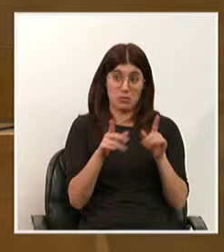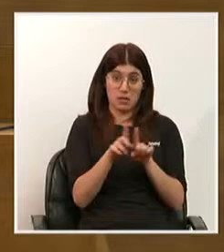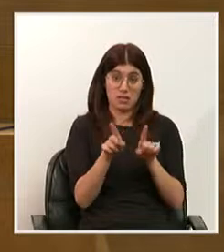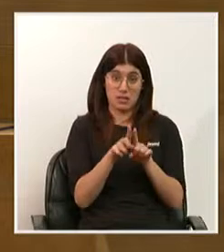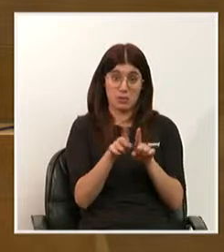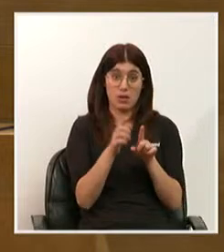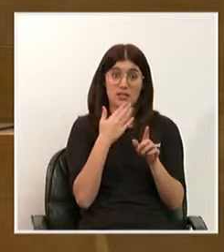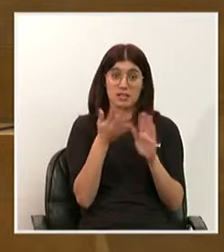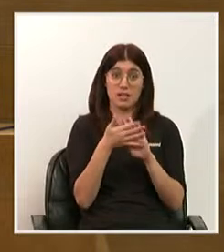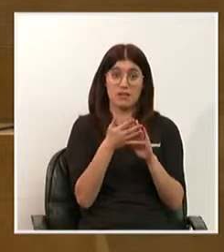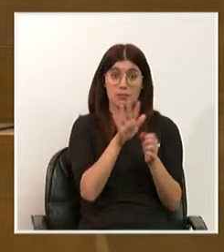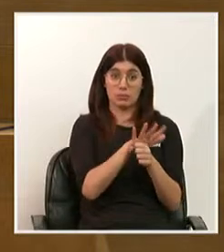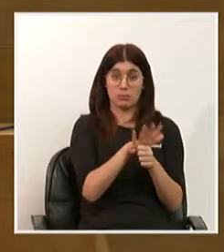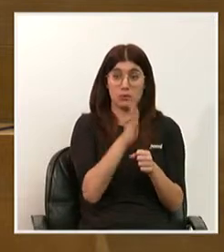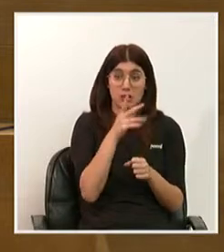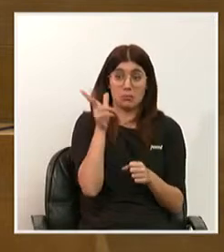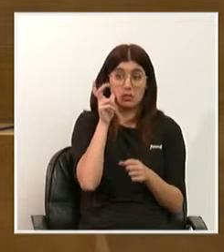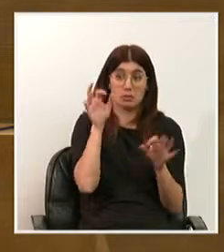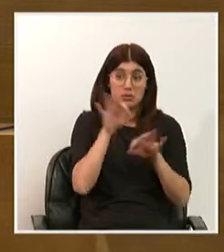escucha